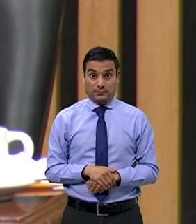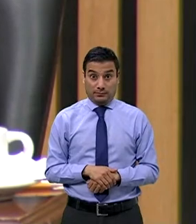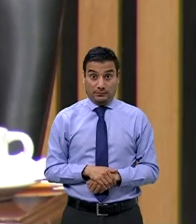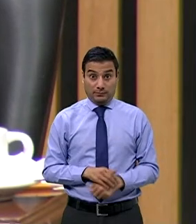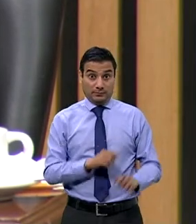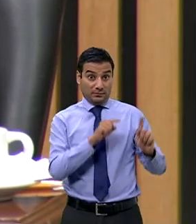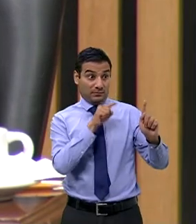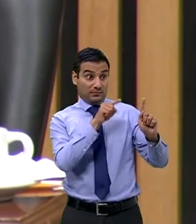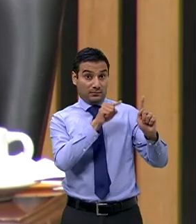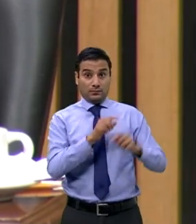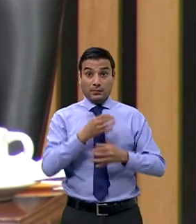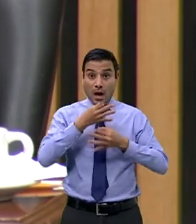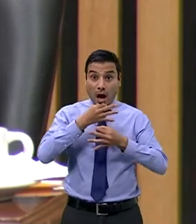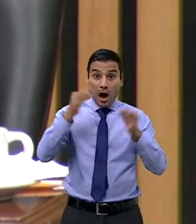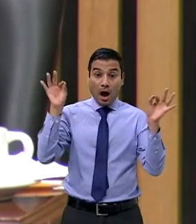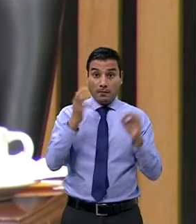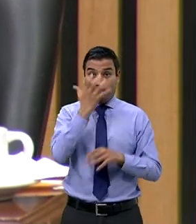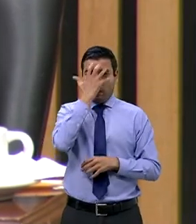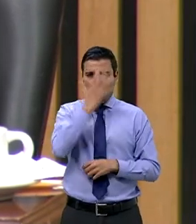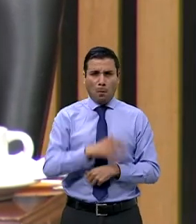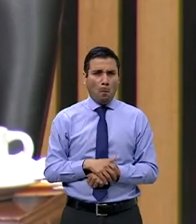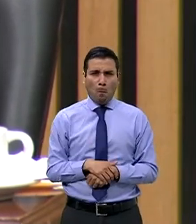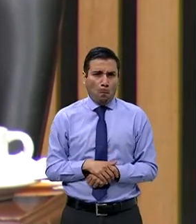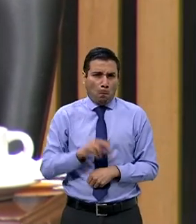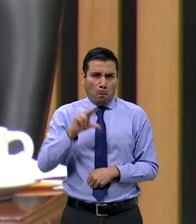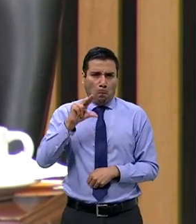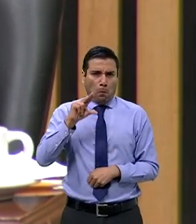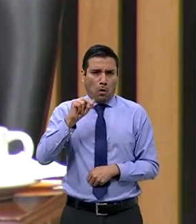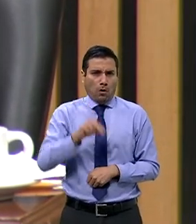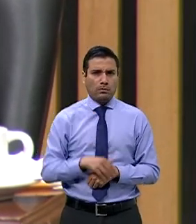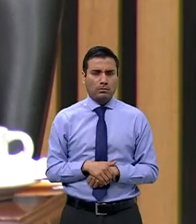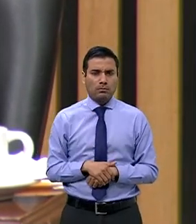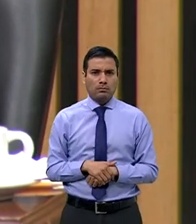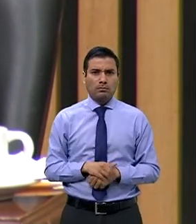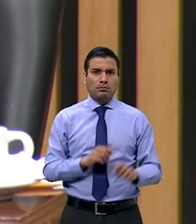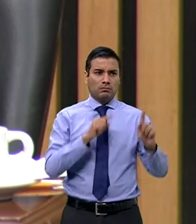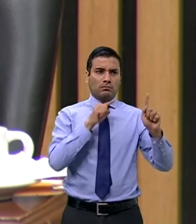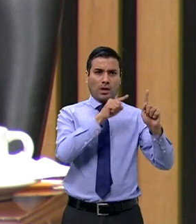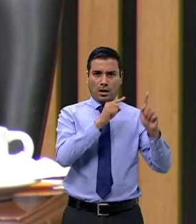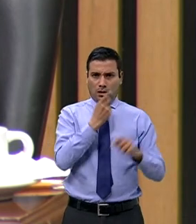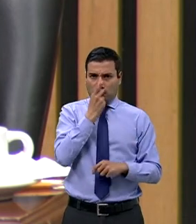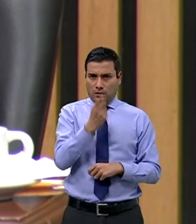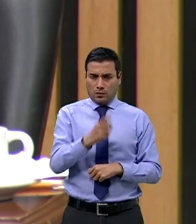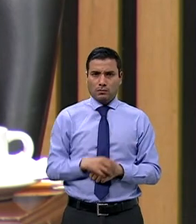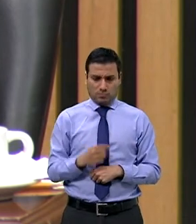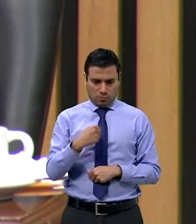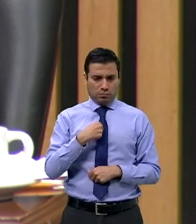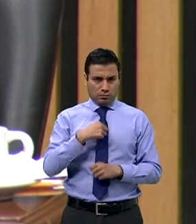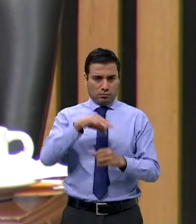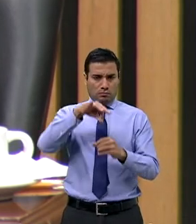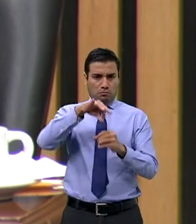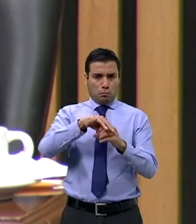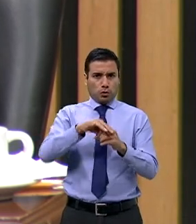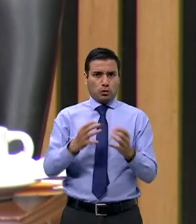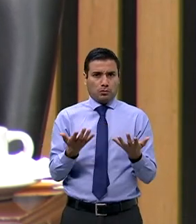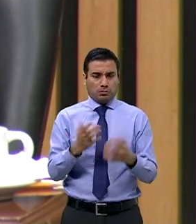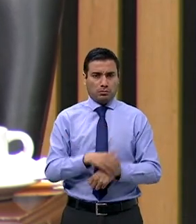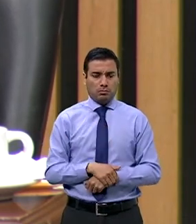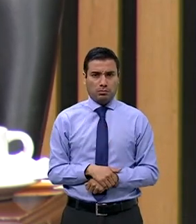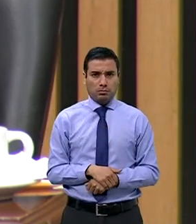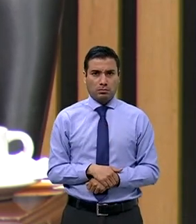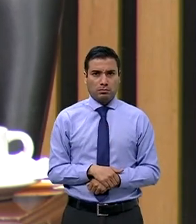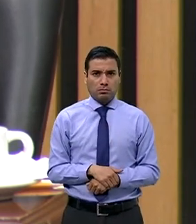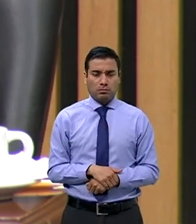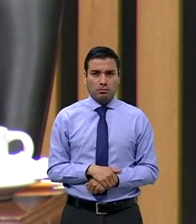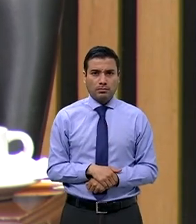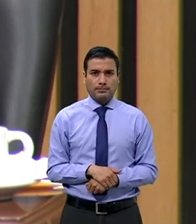hacerlo público mostrando que estaba ejerciendo su voto como seguramente si